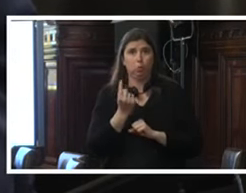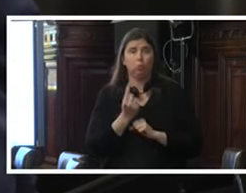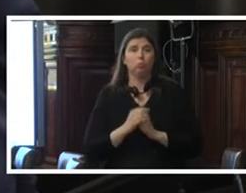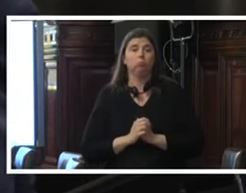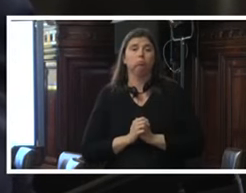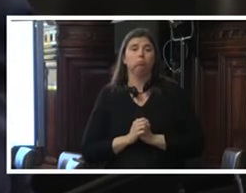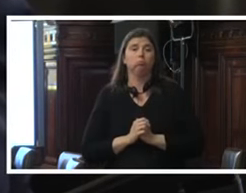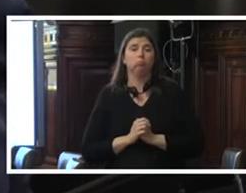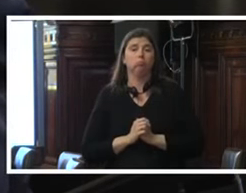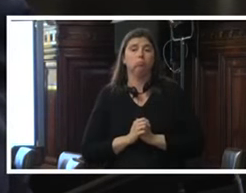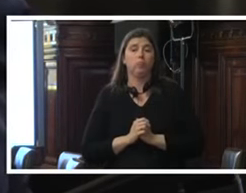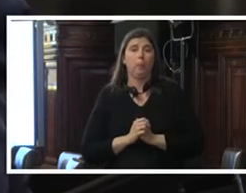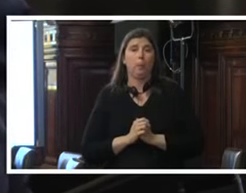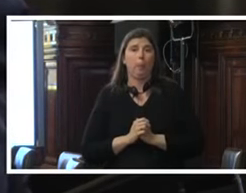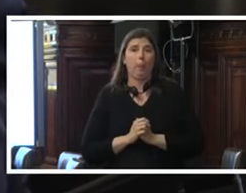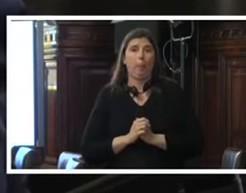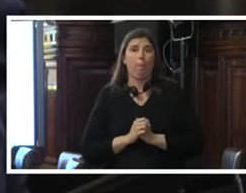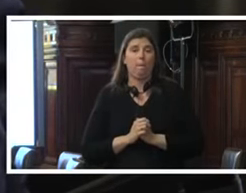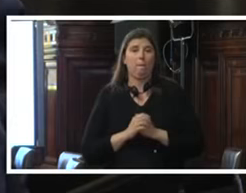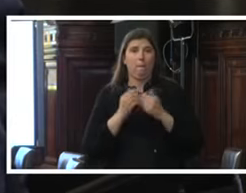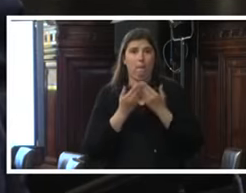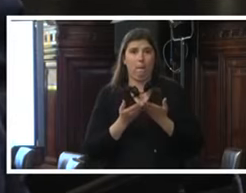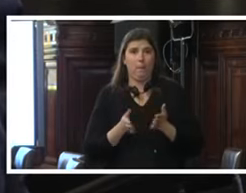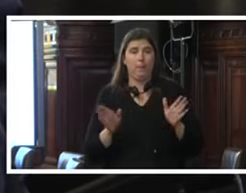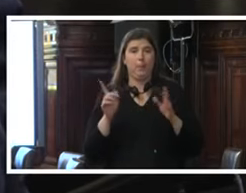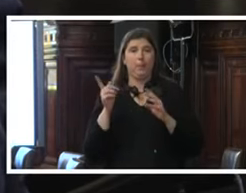empezando y empezando el seguramente